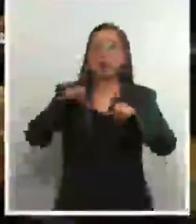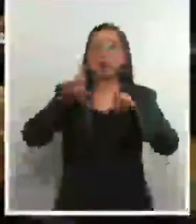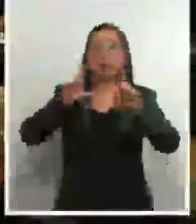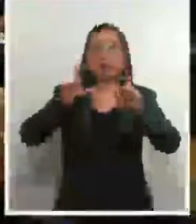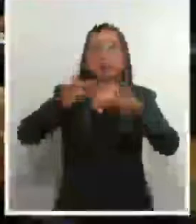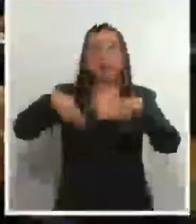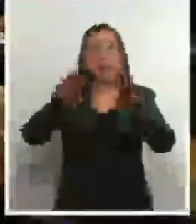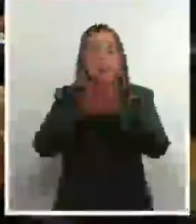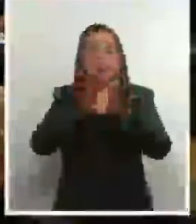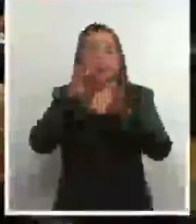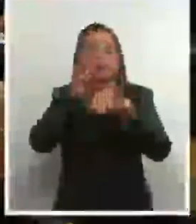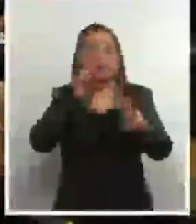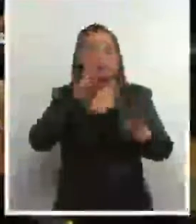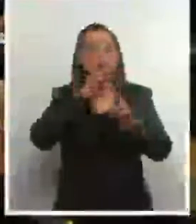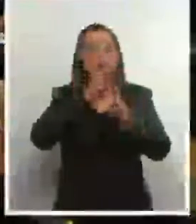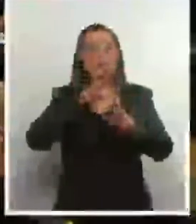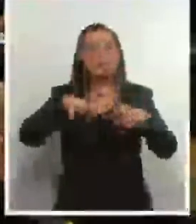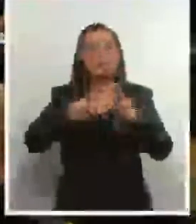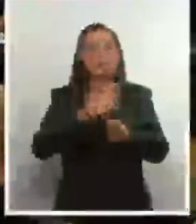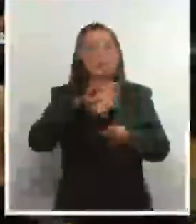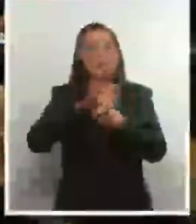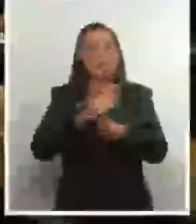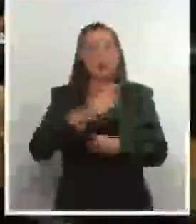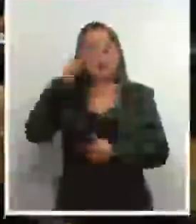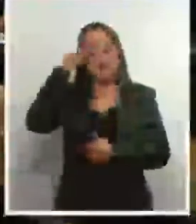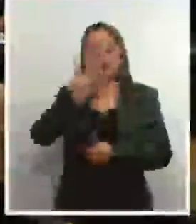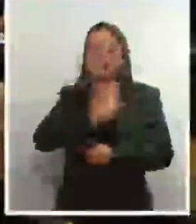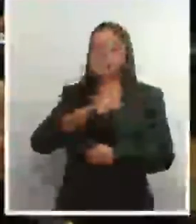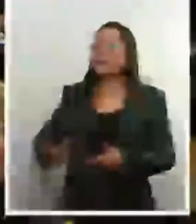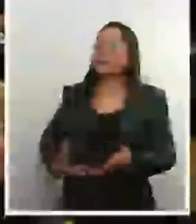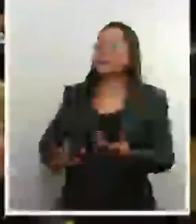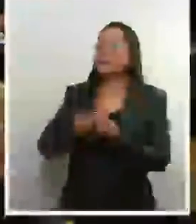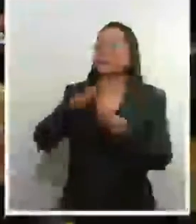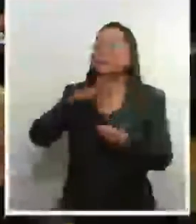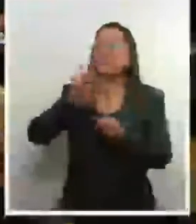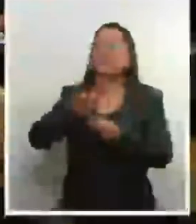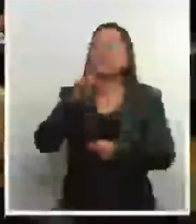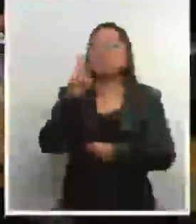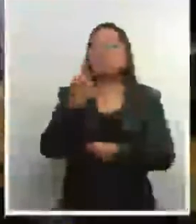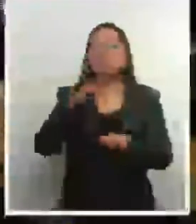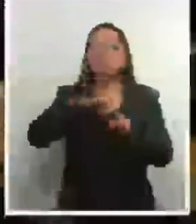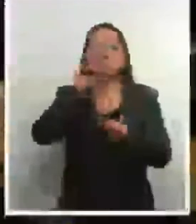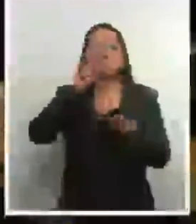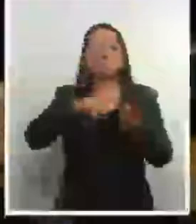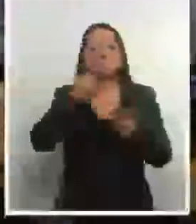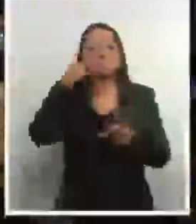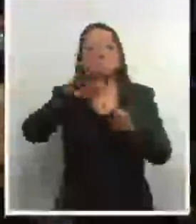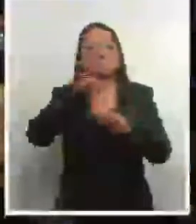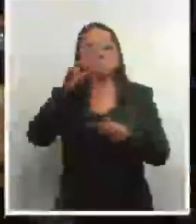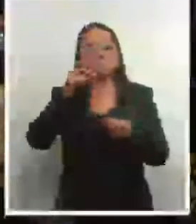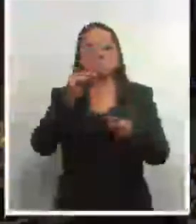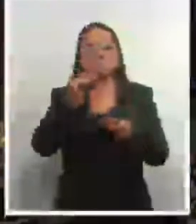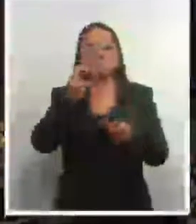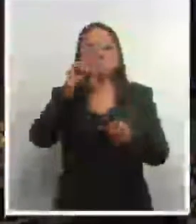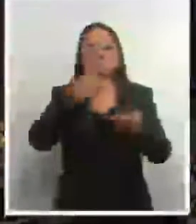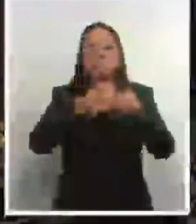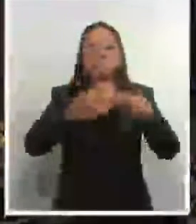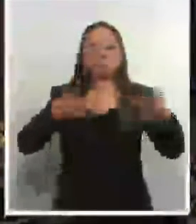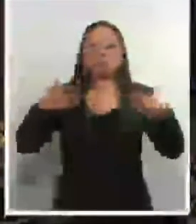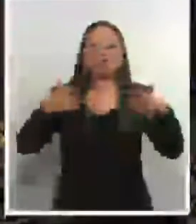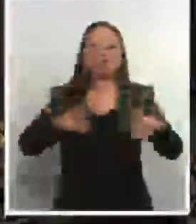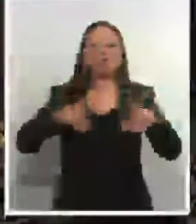electrónico, por lo cual yo lo invito a escuchar juntos el resultado. Se emitieron 78 votos en pro, 1 en contra y 0